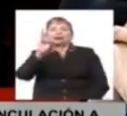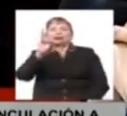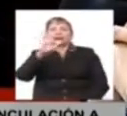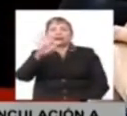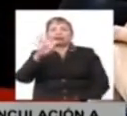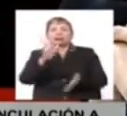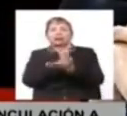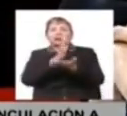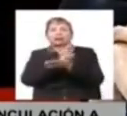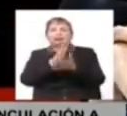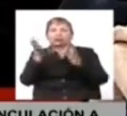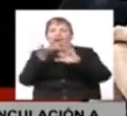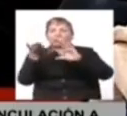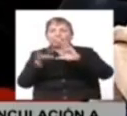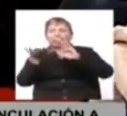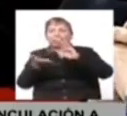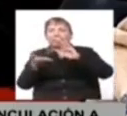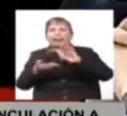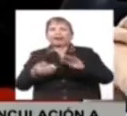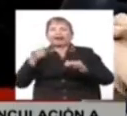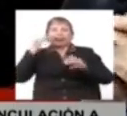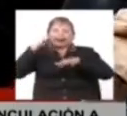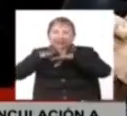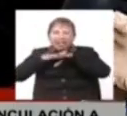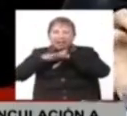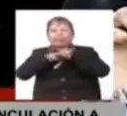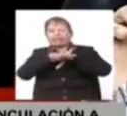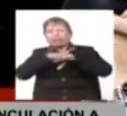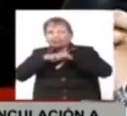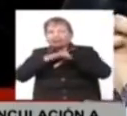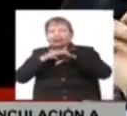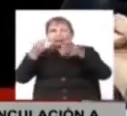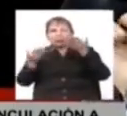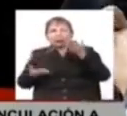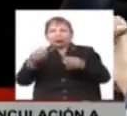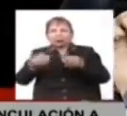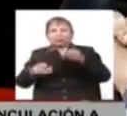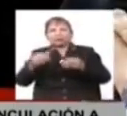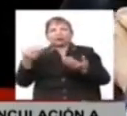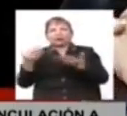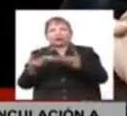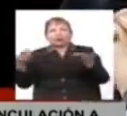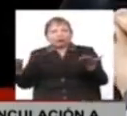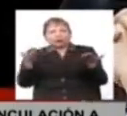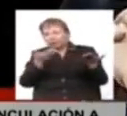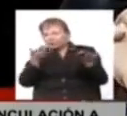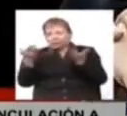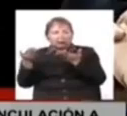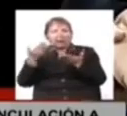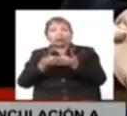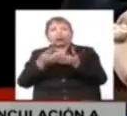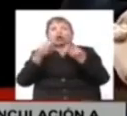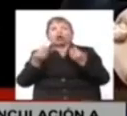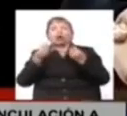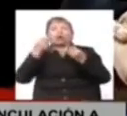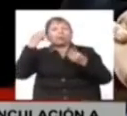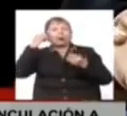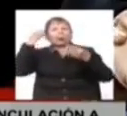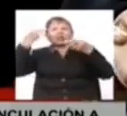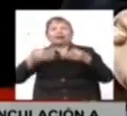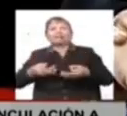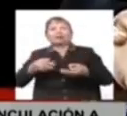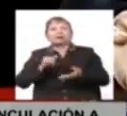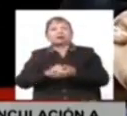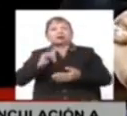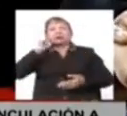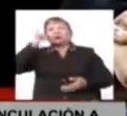la fiscal de la Nación un proceso inmediato, es decir, un proceso en el cual se supone que ya no hay nada que probar porque todos los